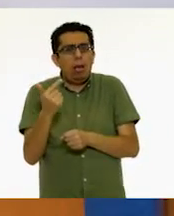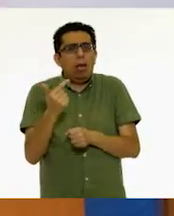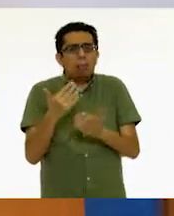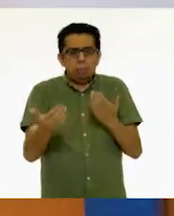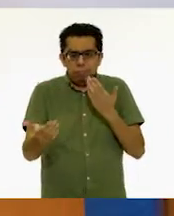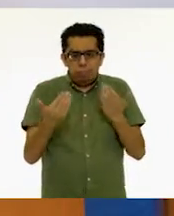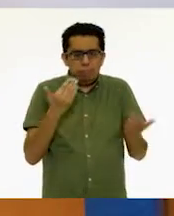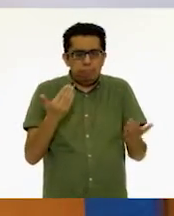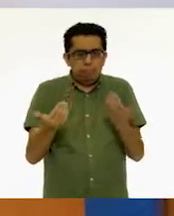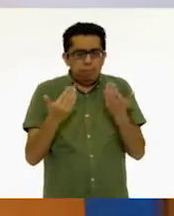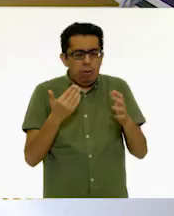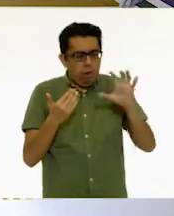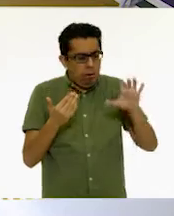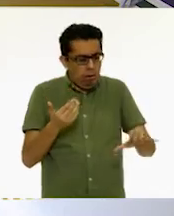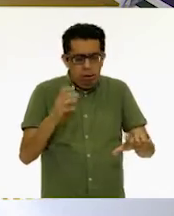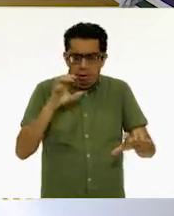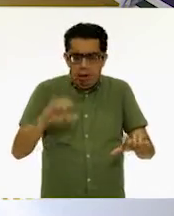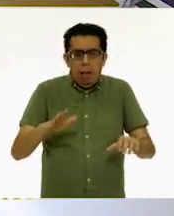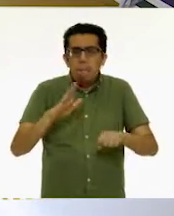tiene más?